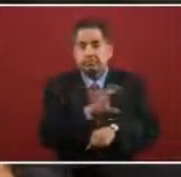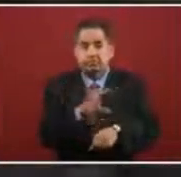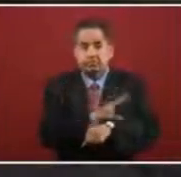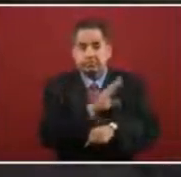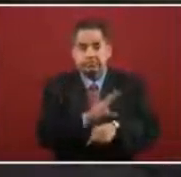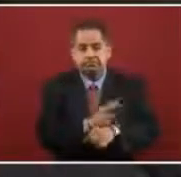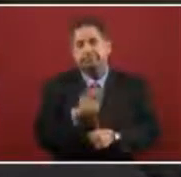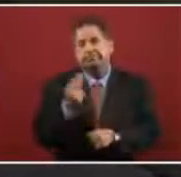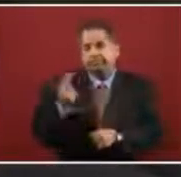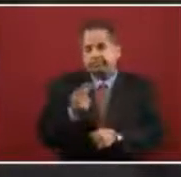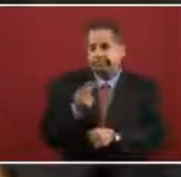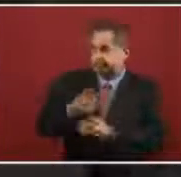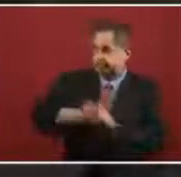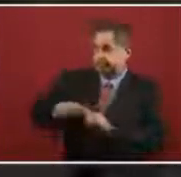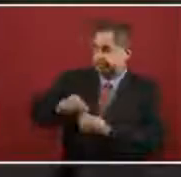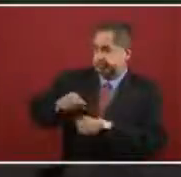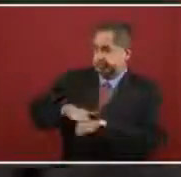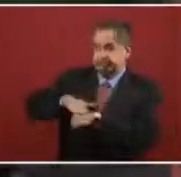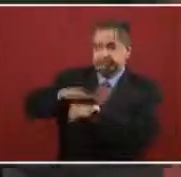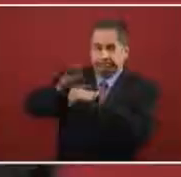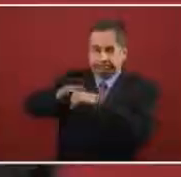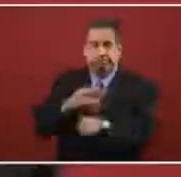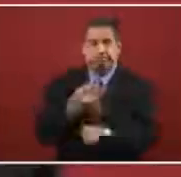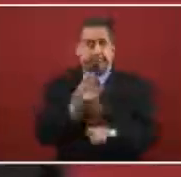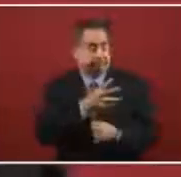y se va a